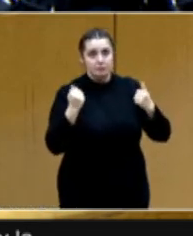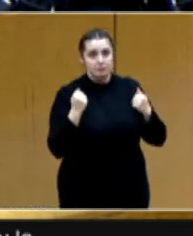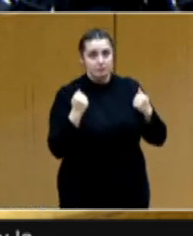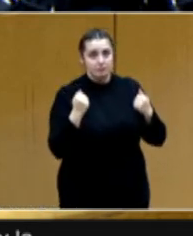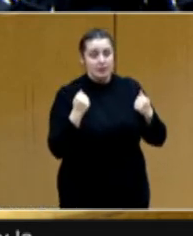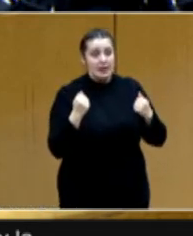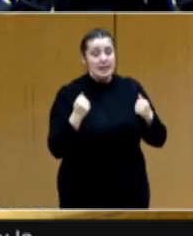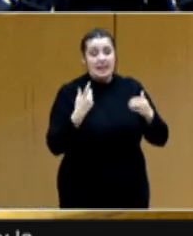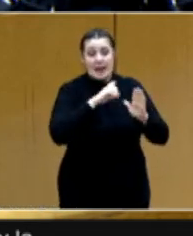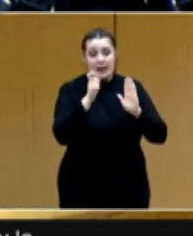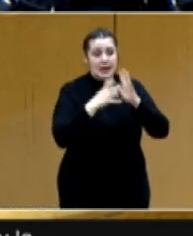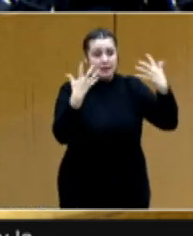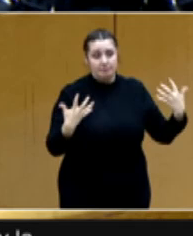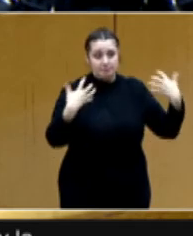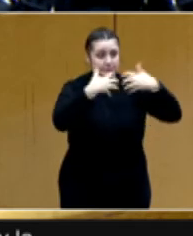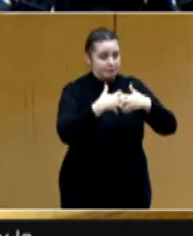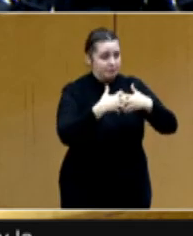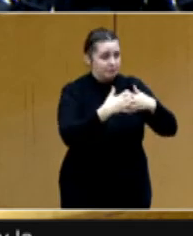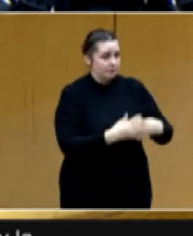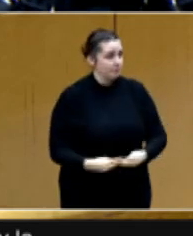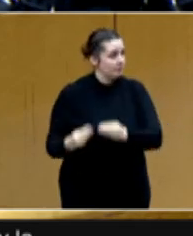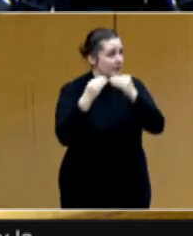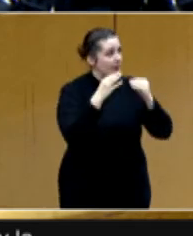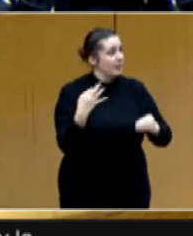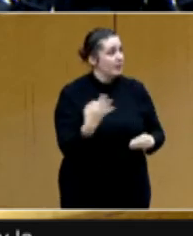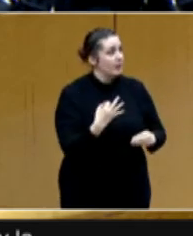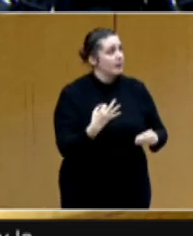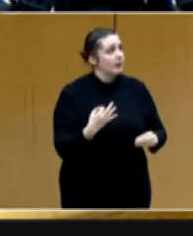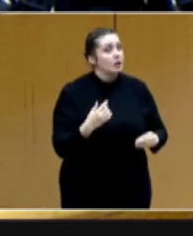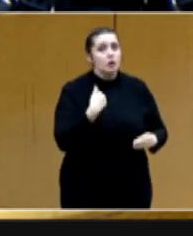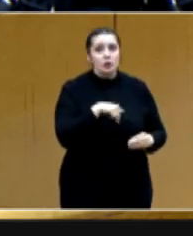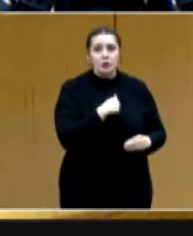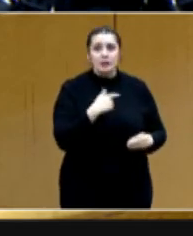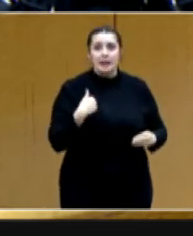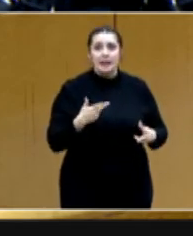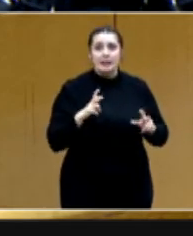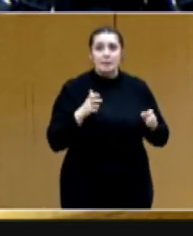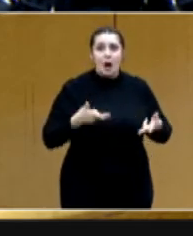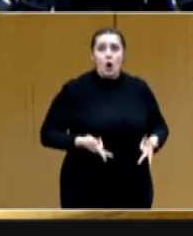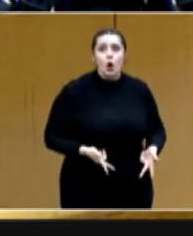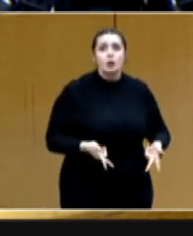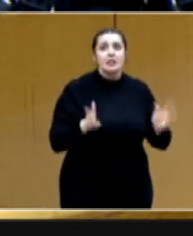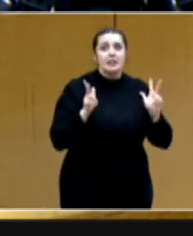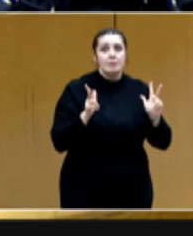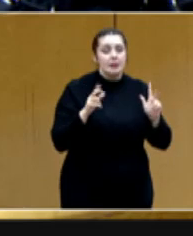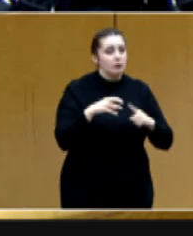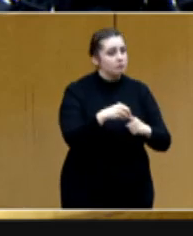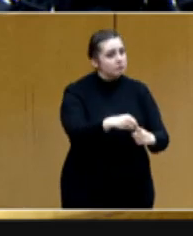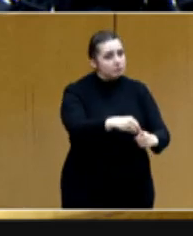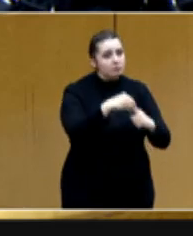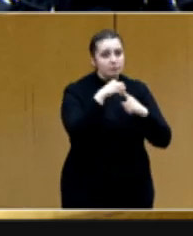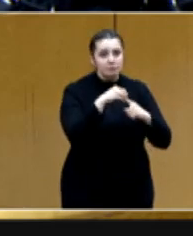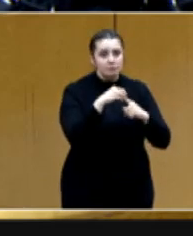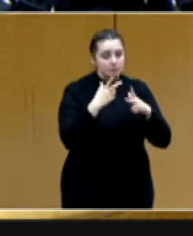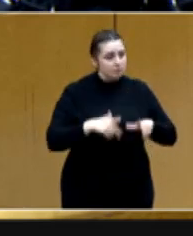está claro que la voluntad Mejor aún el consentimiento constituye el eje y está en el centro de toda